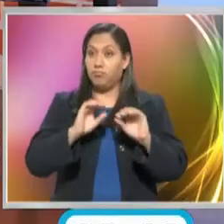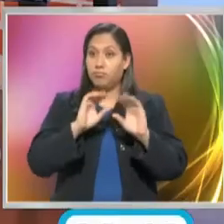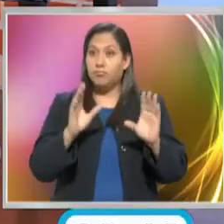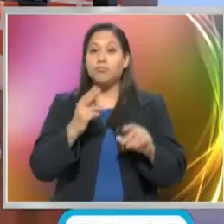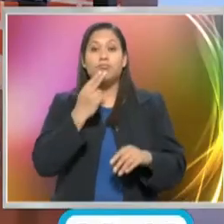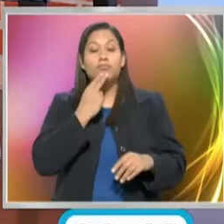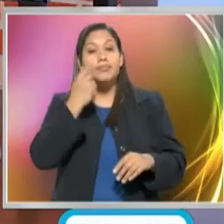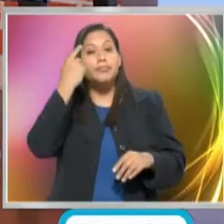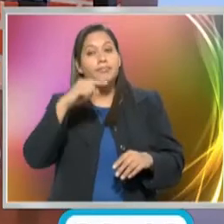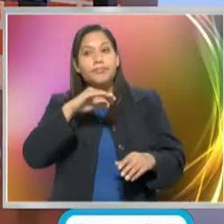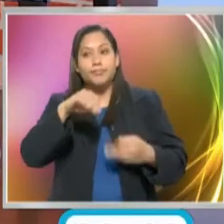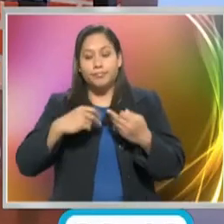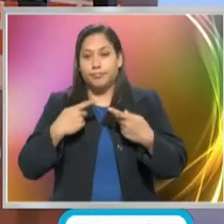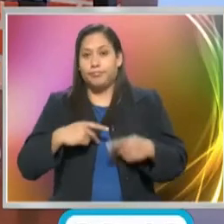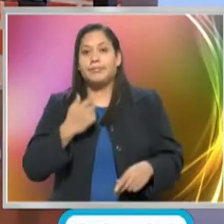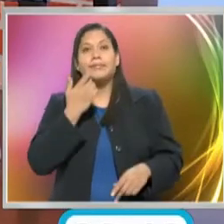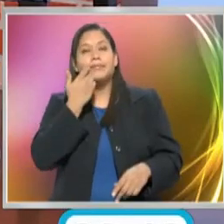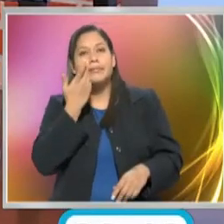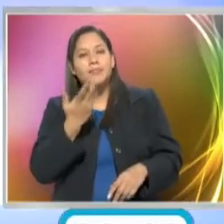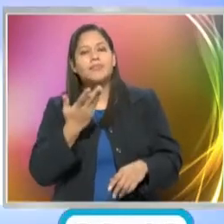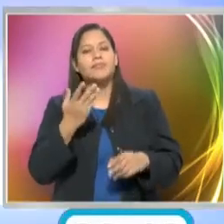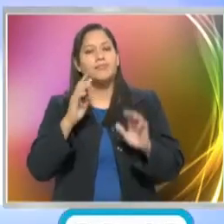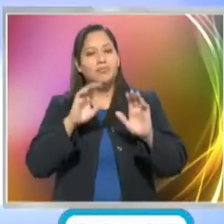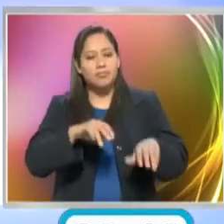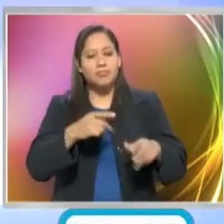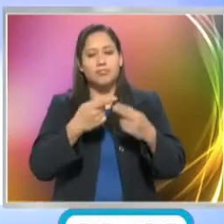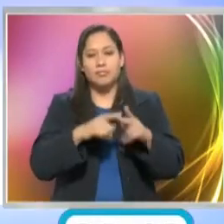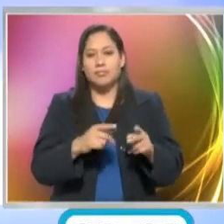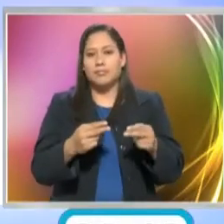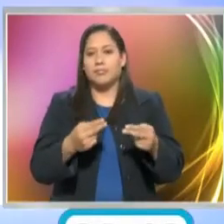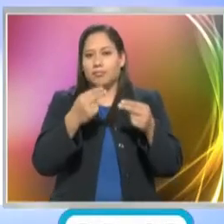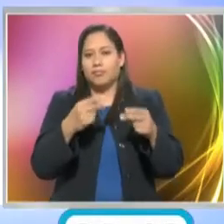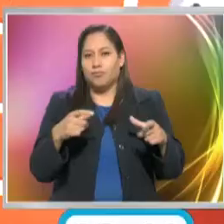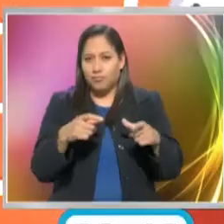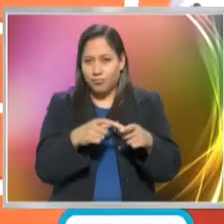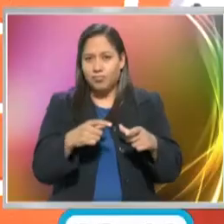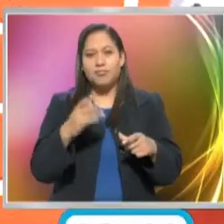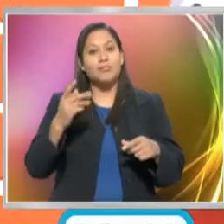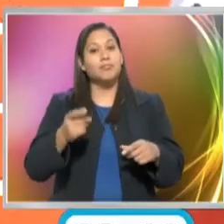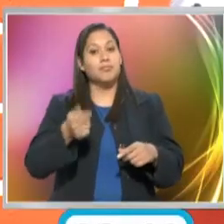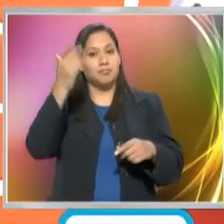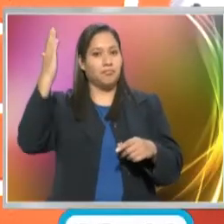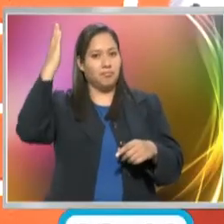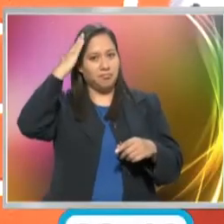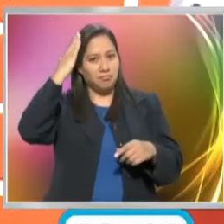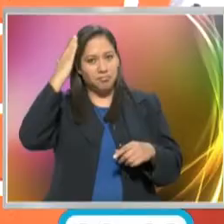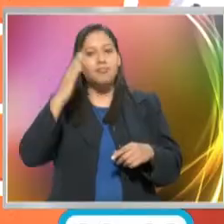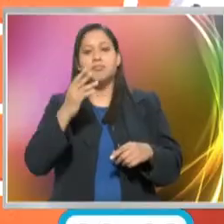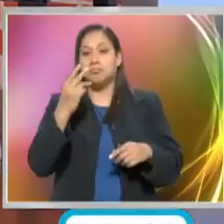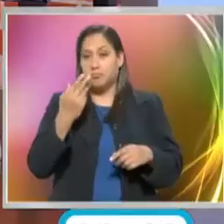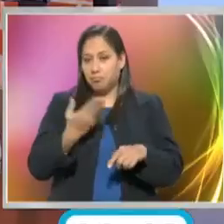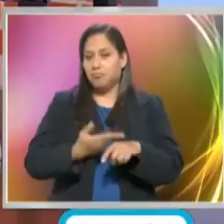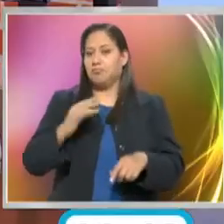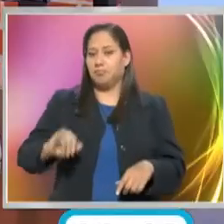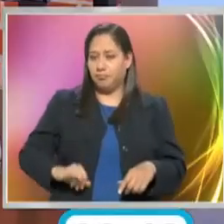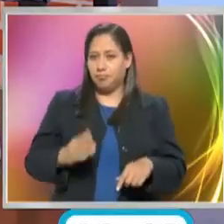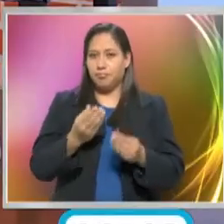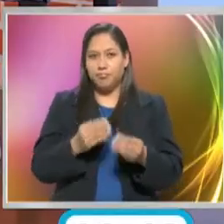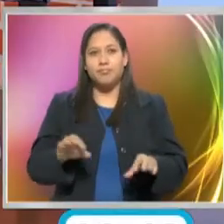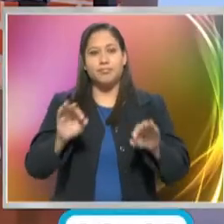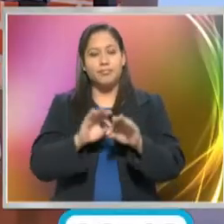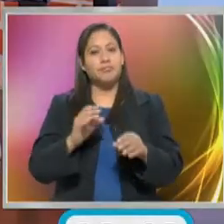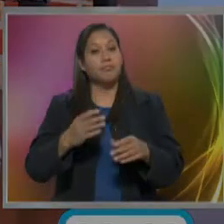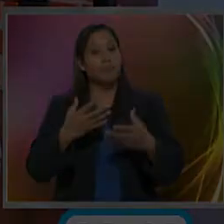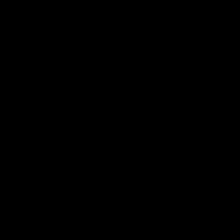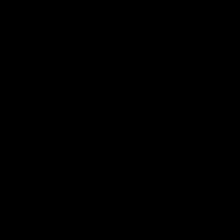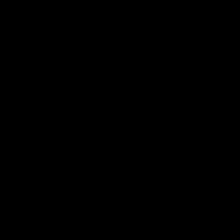información a la empresa y poder tomar decisiones. Entonces no es solamente una comunicación de la marca al público.